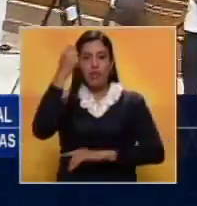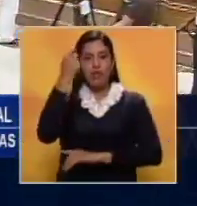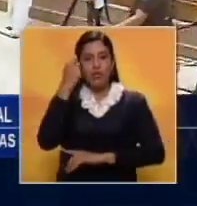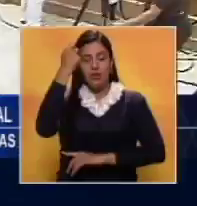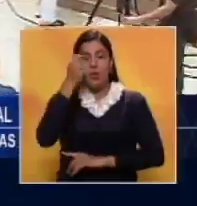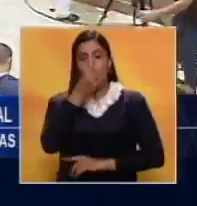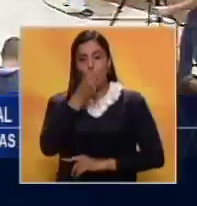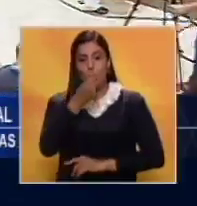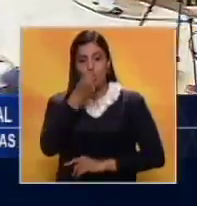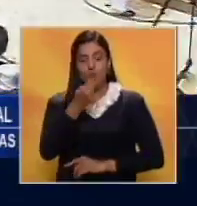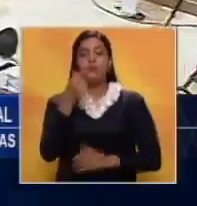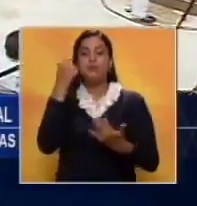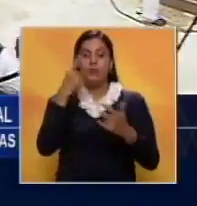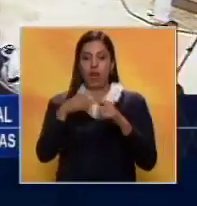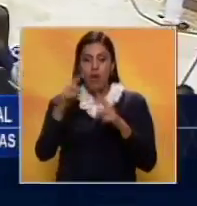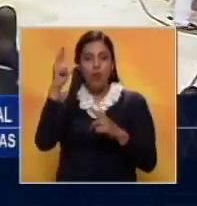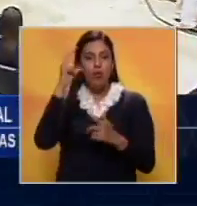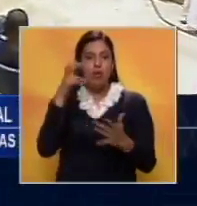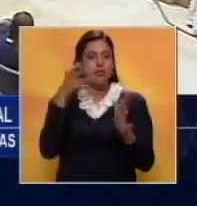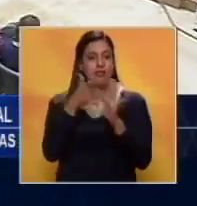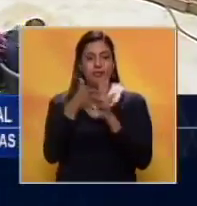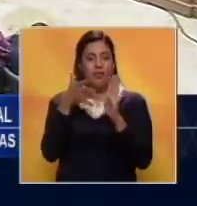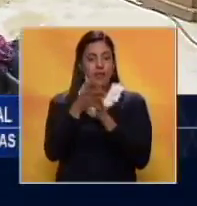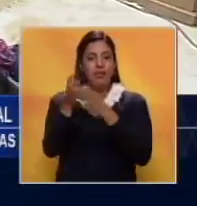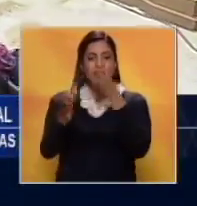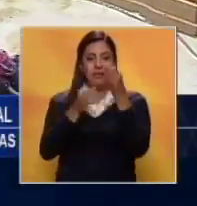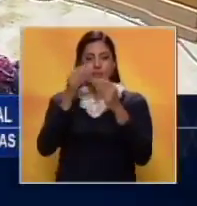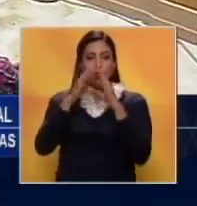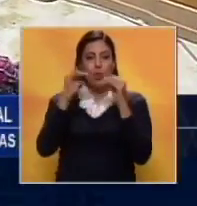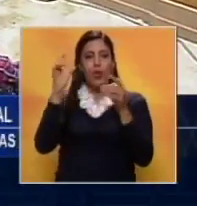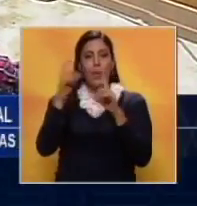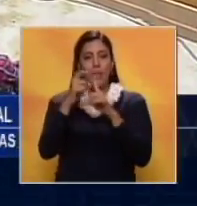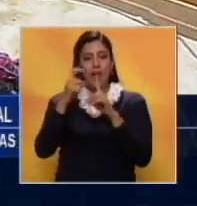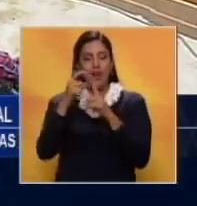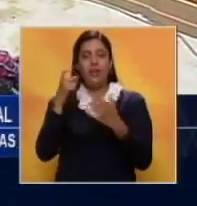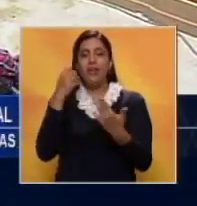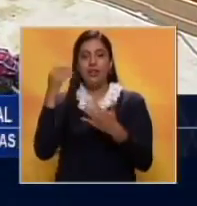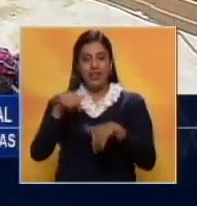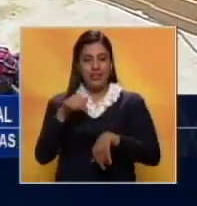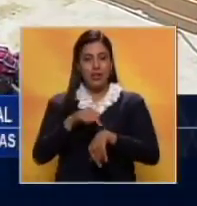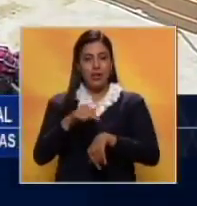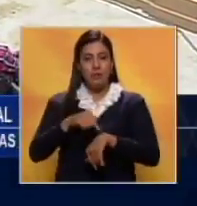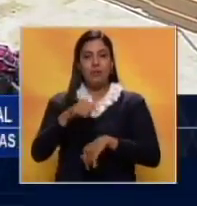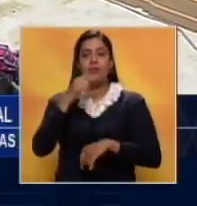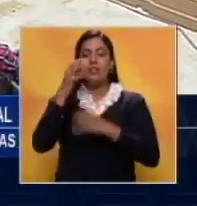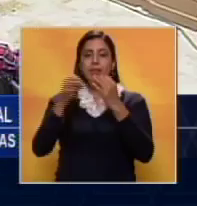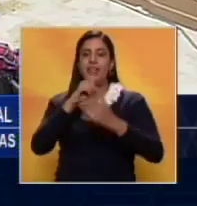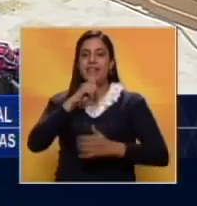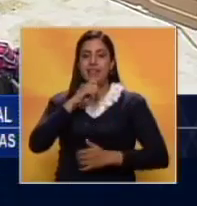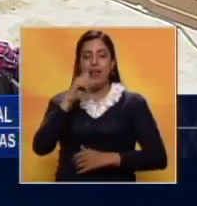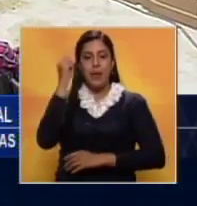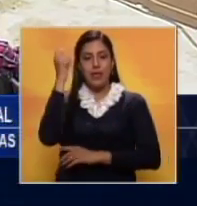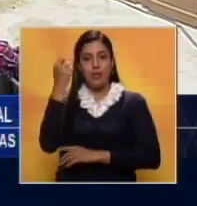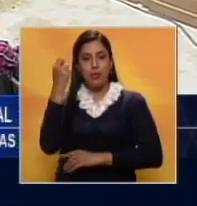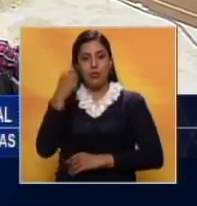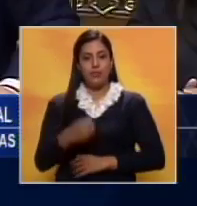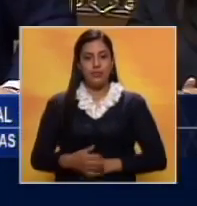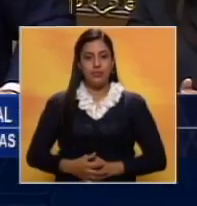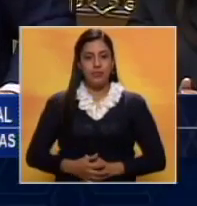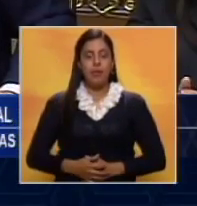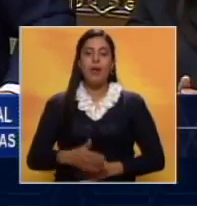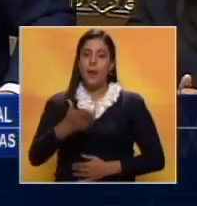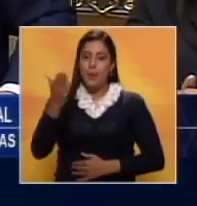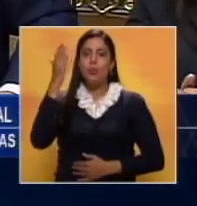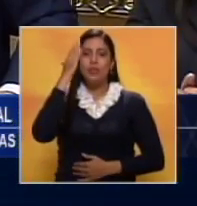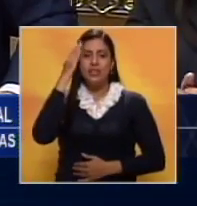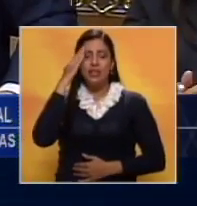diputado Tomás Guanipa. Vamos a escuchar parte de las palabras que en este momento emite el parlamentario. Para